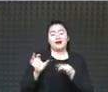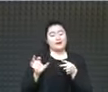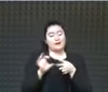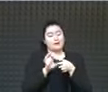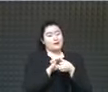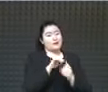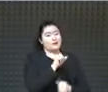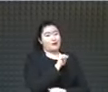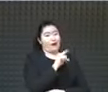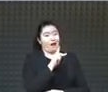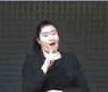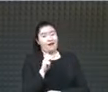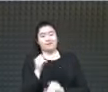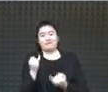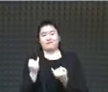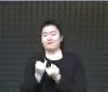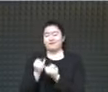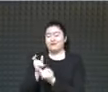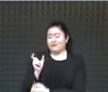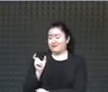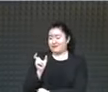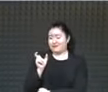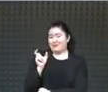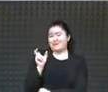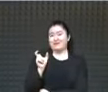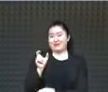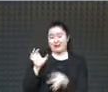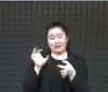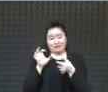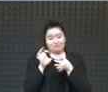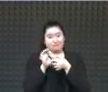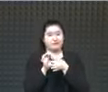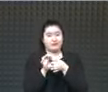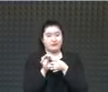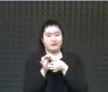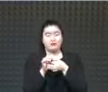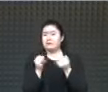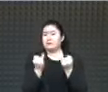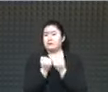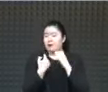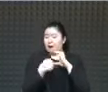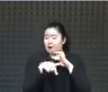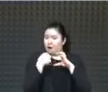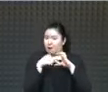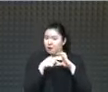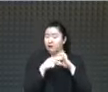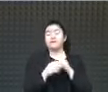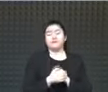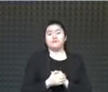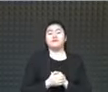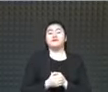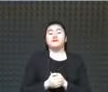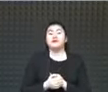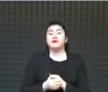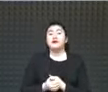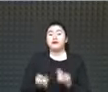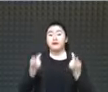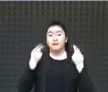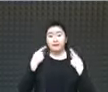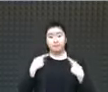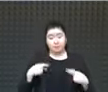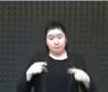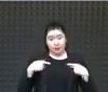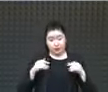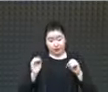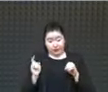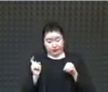con un correo y con una tarjeta. Habrá algunas personas que quieran inscribirse, pero estamos hablando